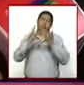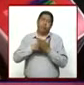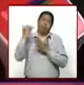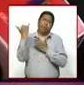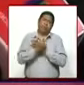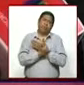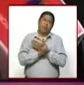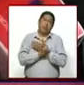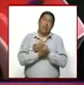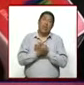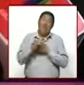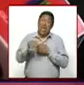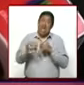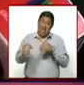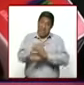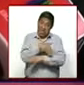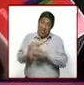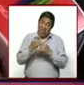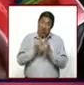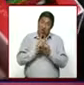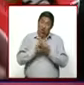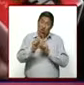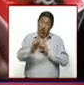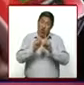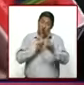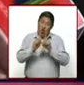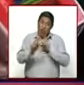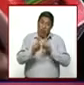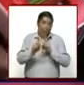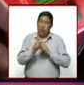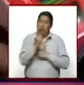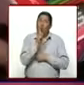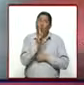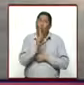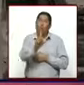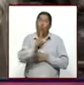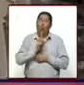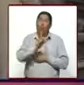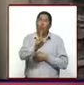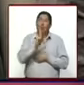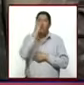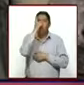son dos vías y son vías que son troncales. Troncales, exactamente.